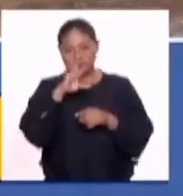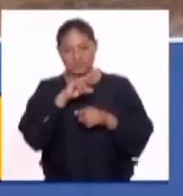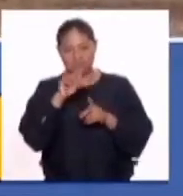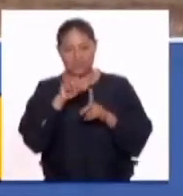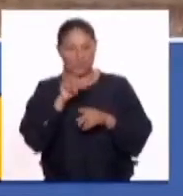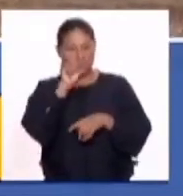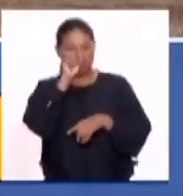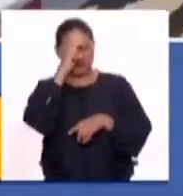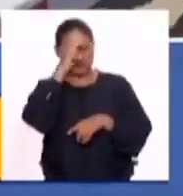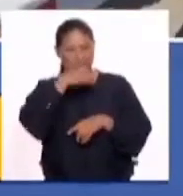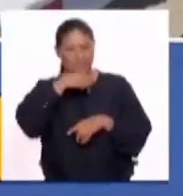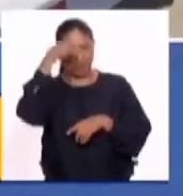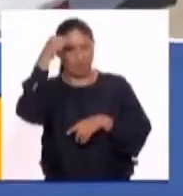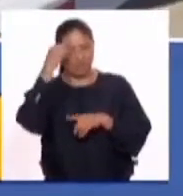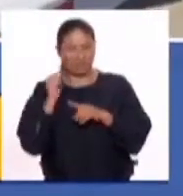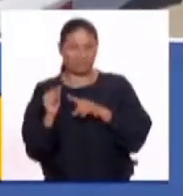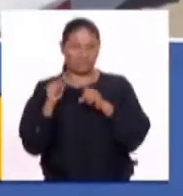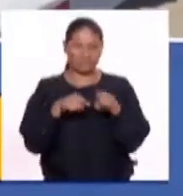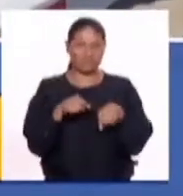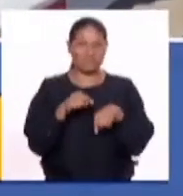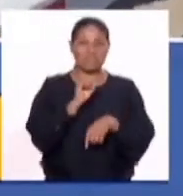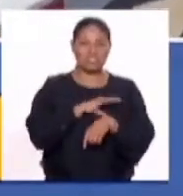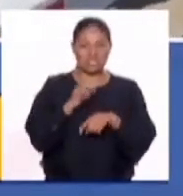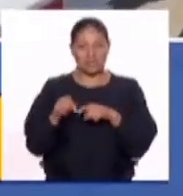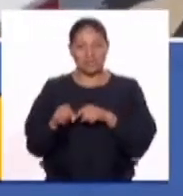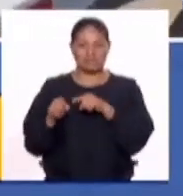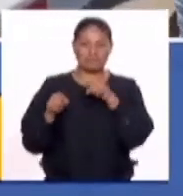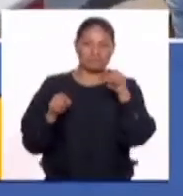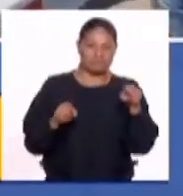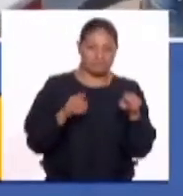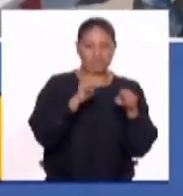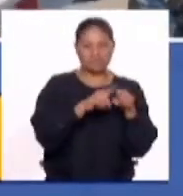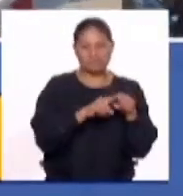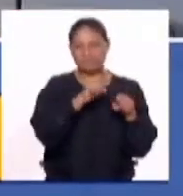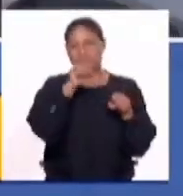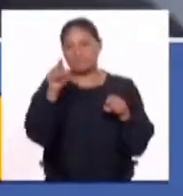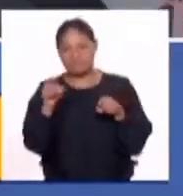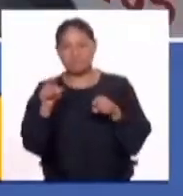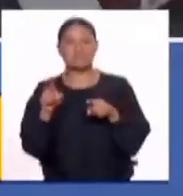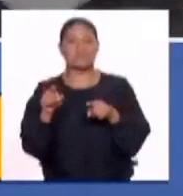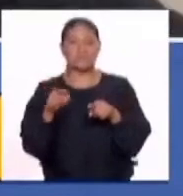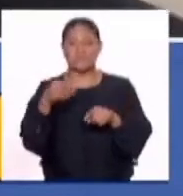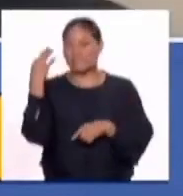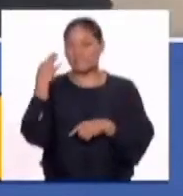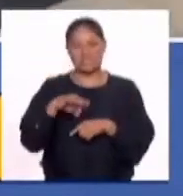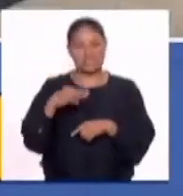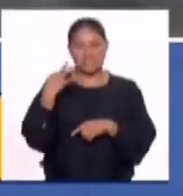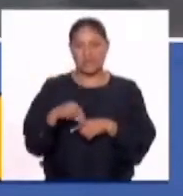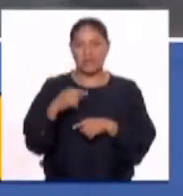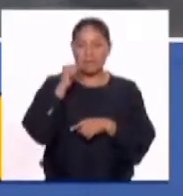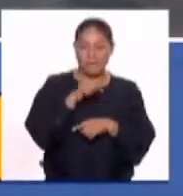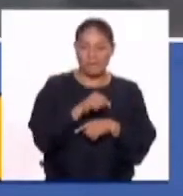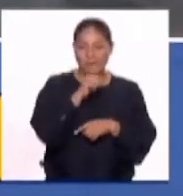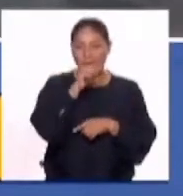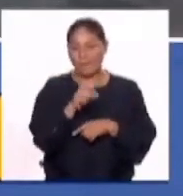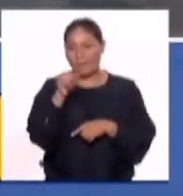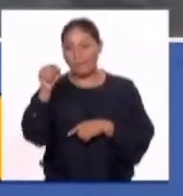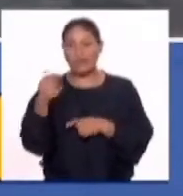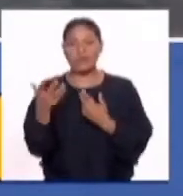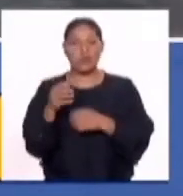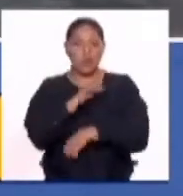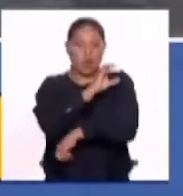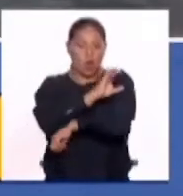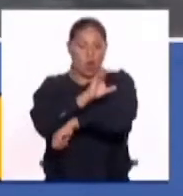salir por los pasos que tenemos Argentina o por los pasos que tenemos en Bolivia, porque la ruta natural para ellos es por la costa peruana y de